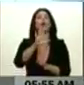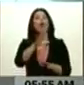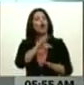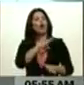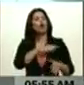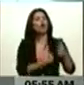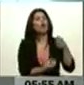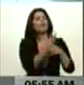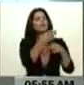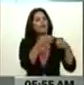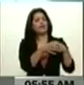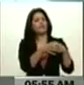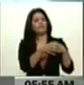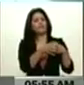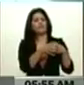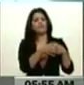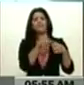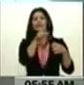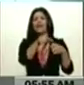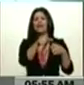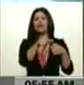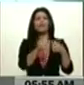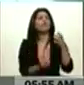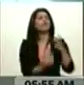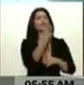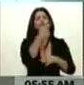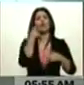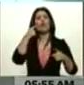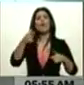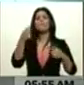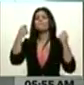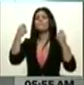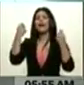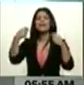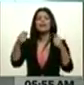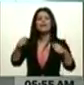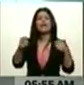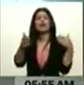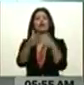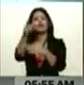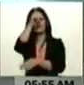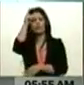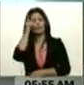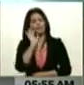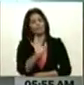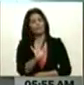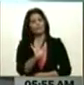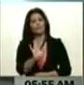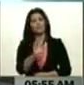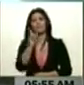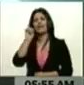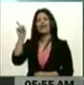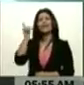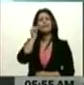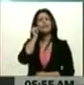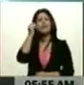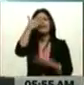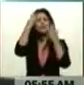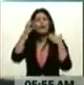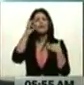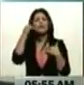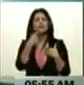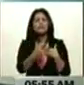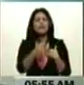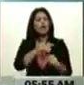creado para tener un caso contra Leopoldo. Es decir, que según Lilian, déjamela aquí congeladita. Es decir, que según Lilian, la gente del